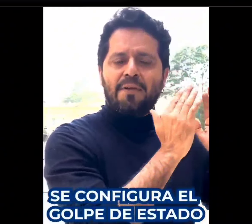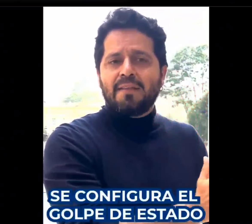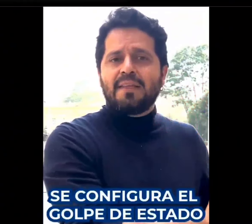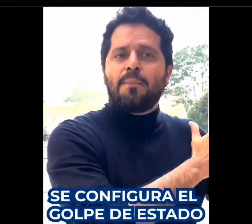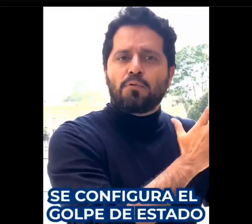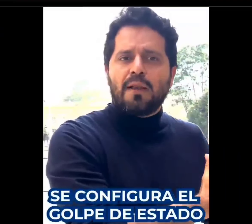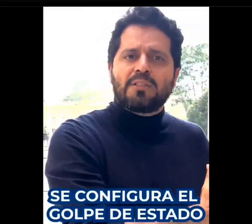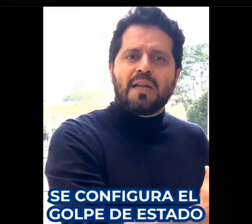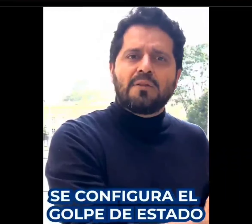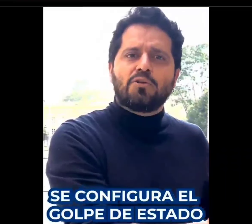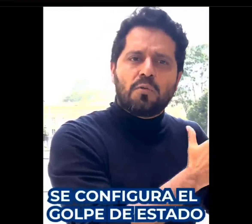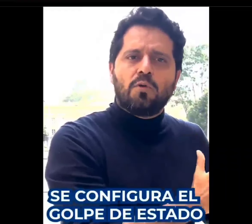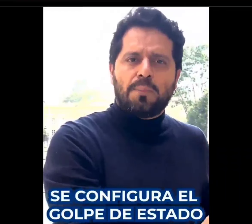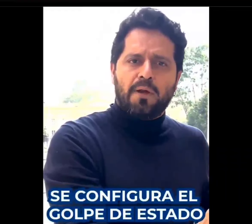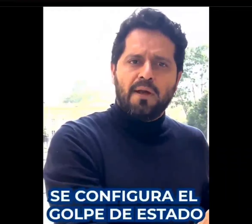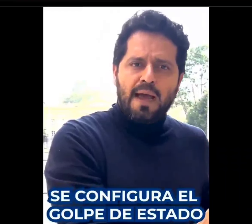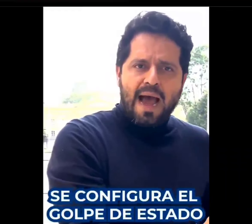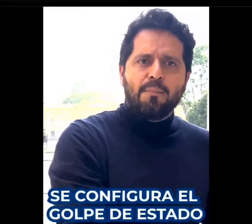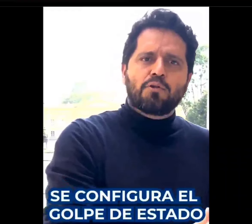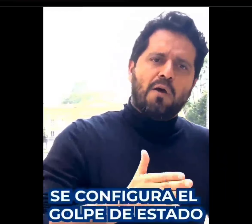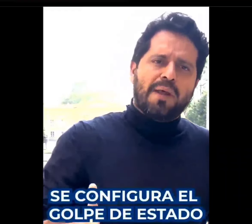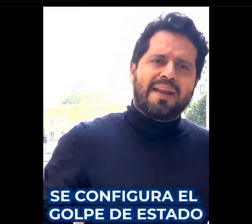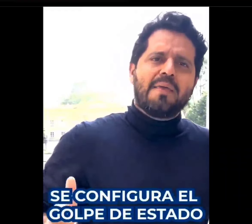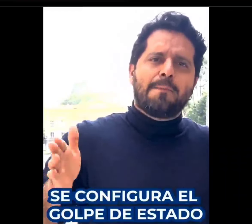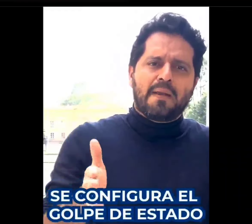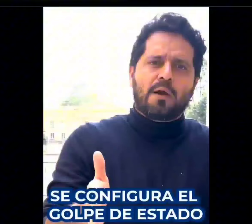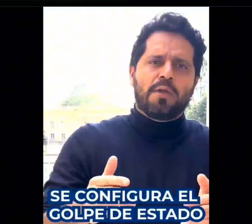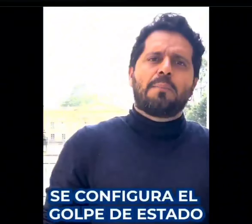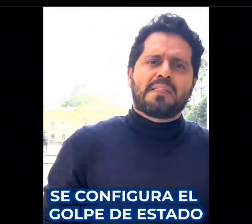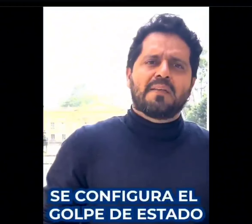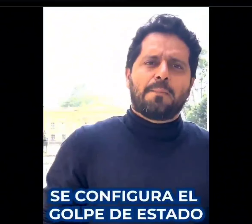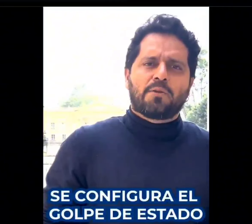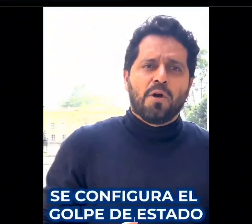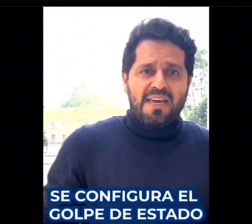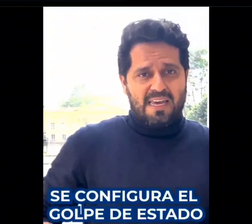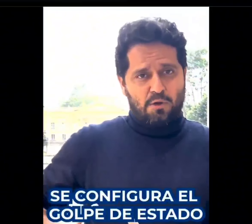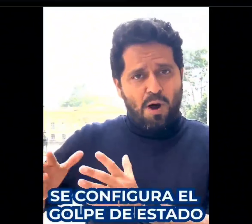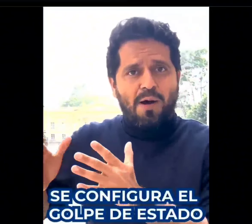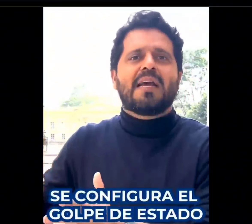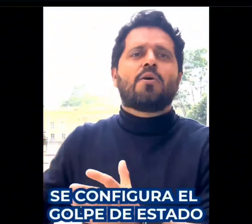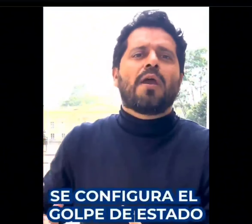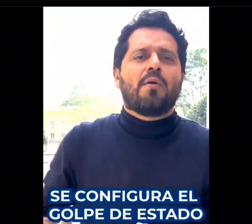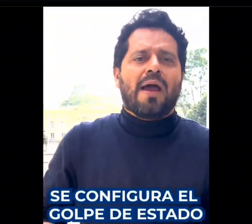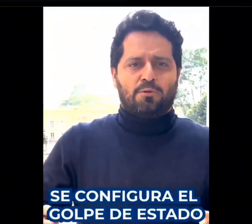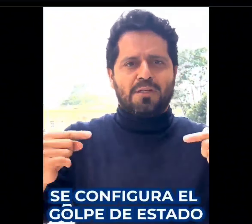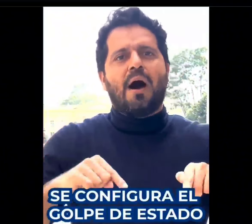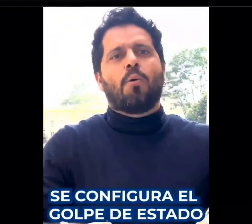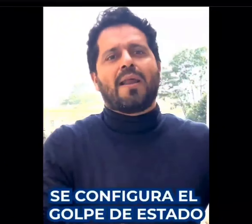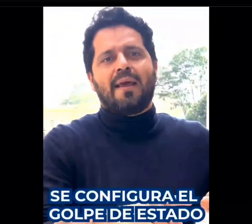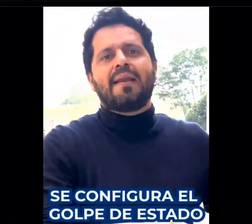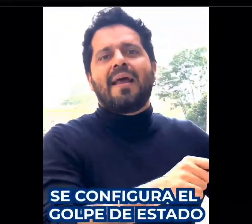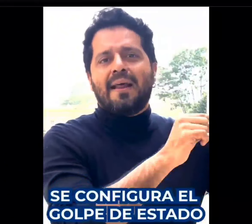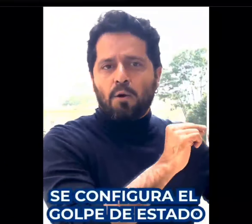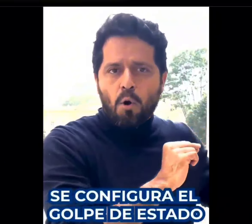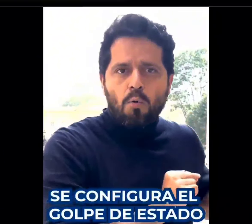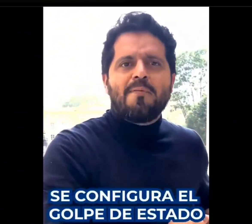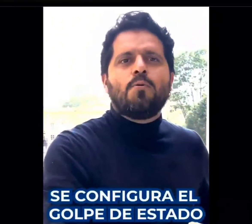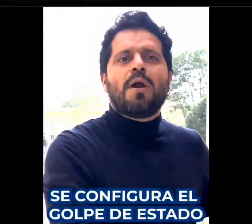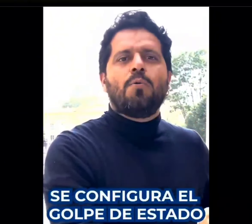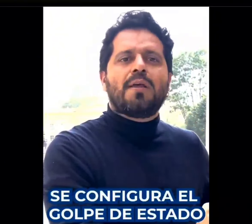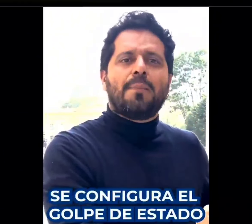tan evidente y tan brutal que lo están haciendo círculos de poder. Han buscado la manera de impedir que gobierne el presidente Petro. Y como avanza el gobierno, entonces ahora le quieren